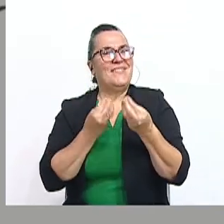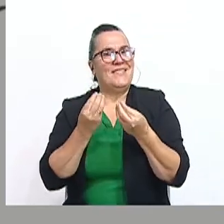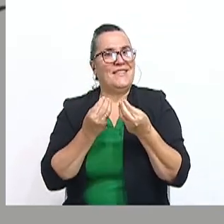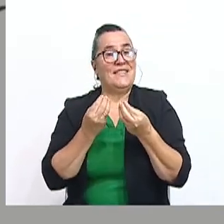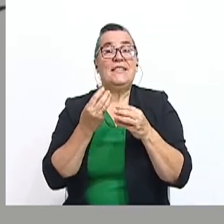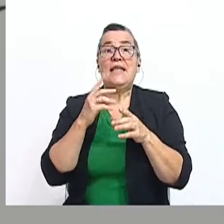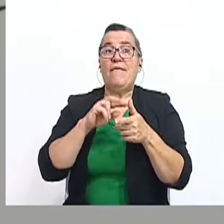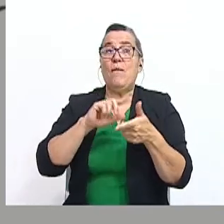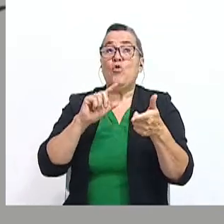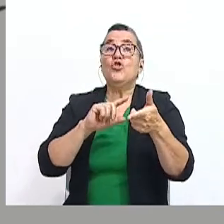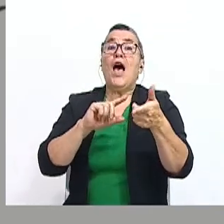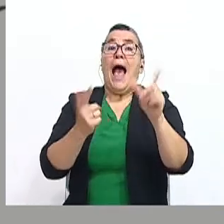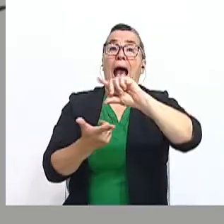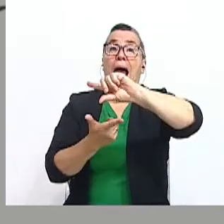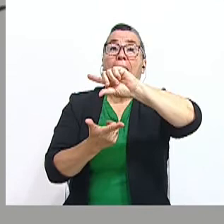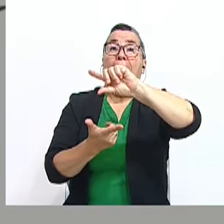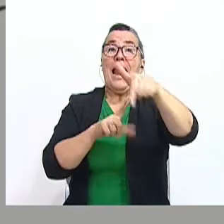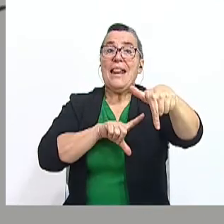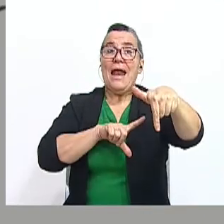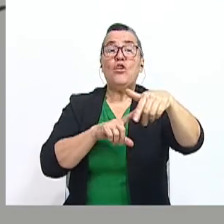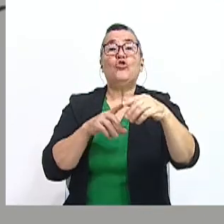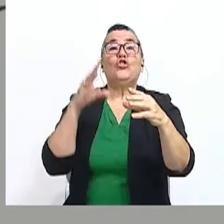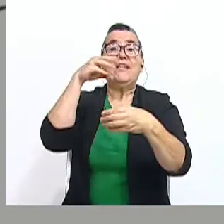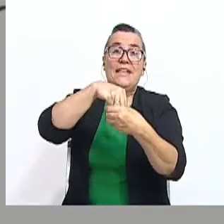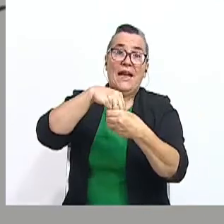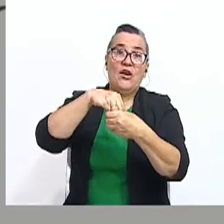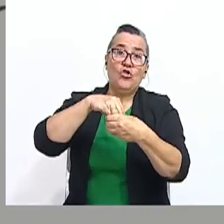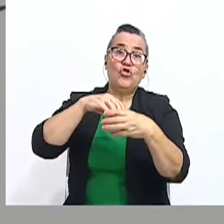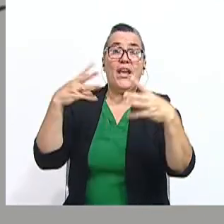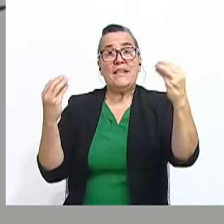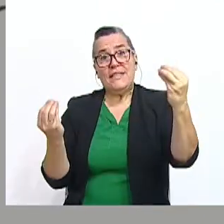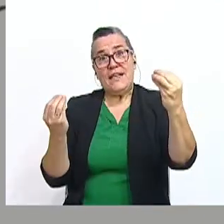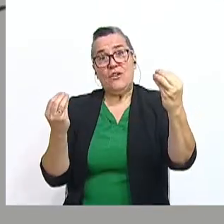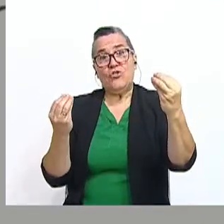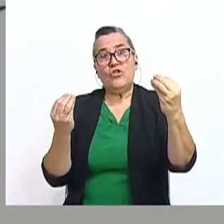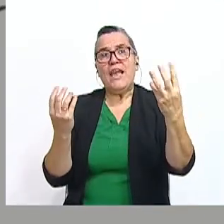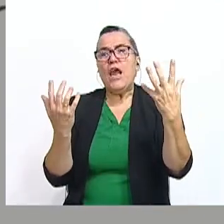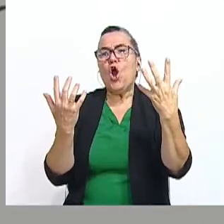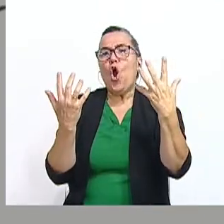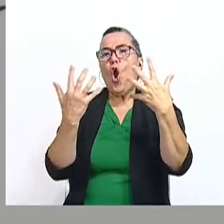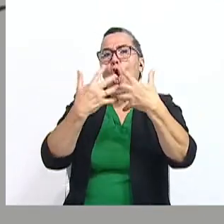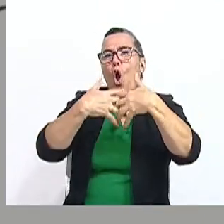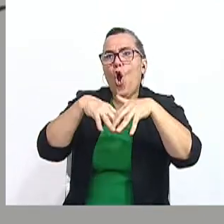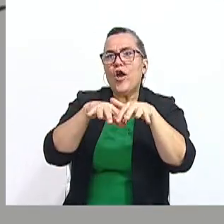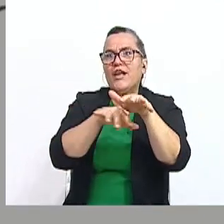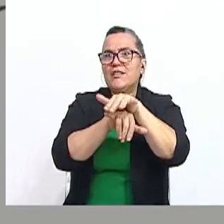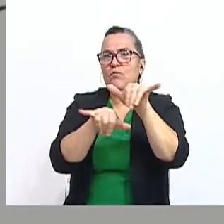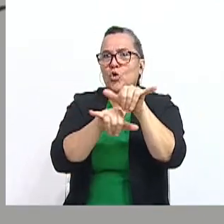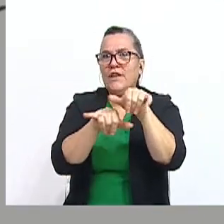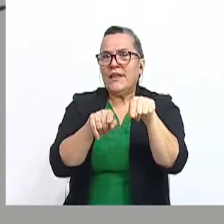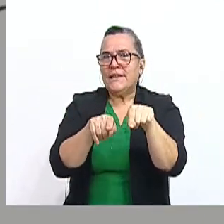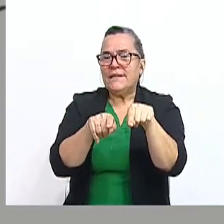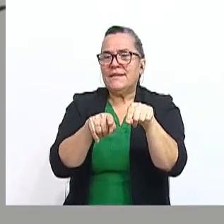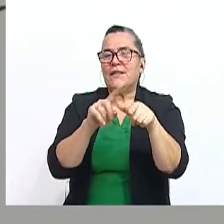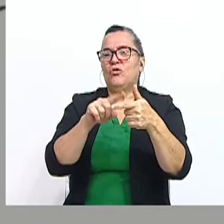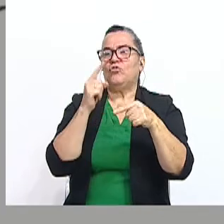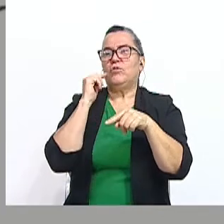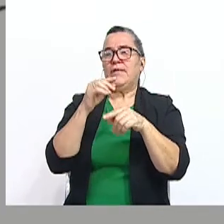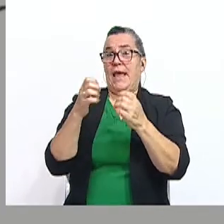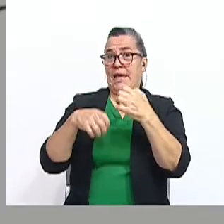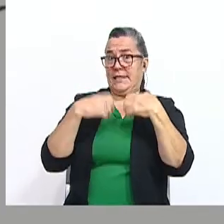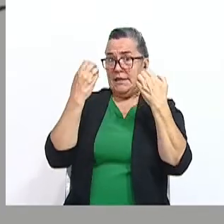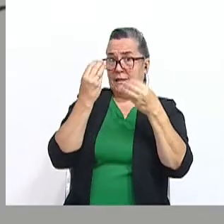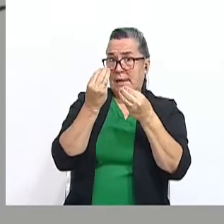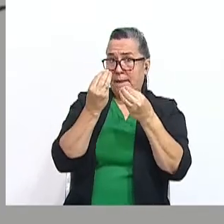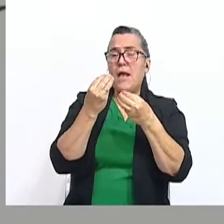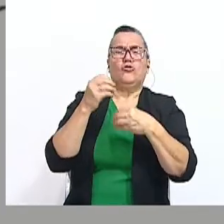alternos externos, alternos internos y correspondientes. ¿Ustedes creen que existan más? Sí, aunque ustedes no lo crean,